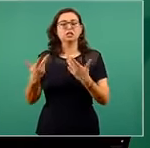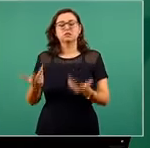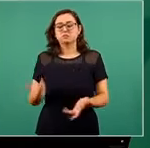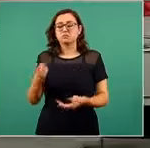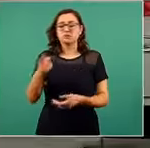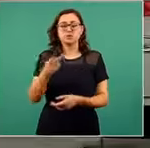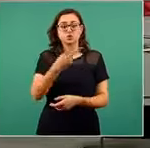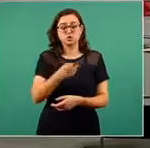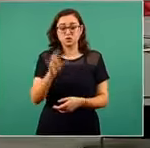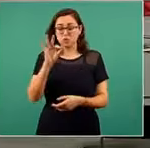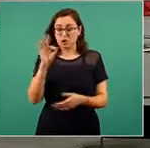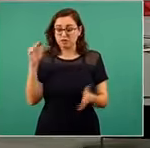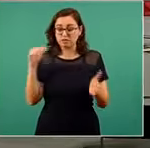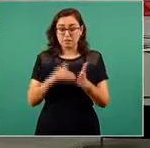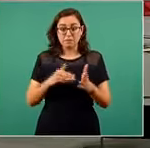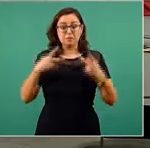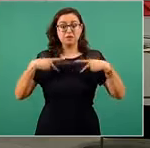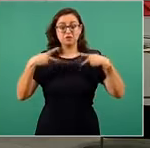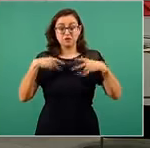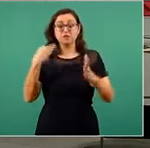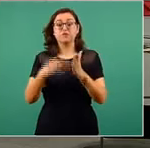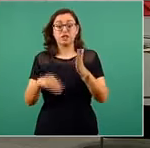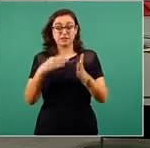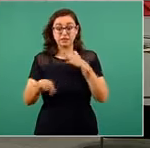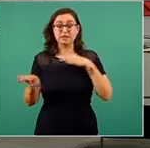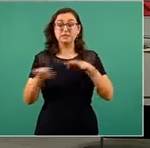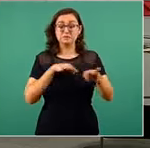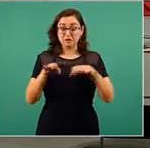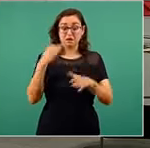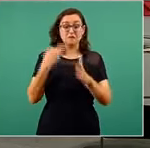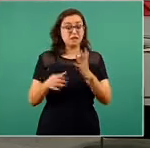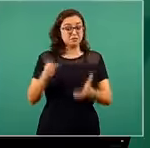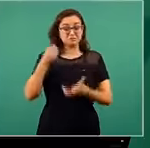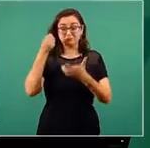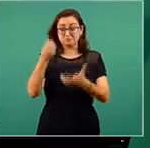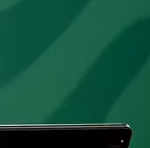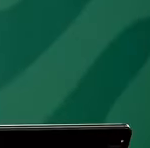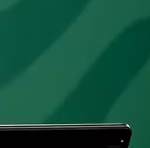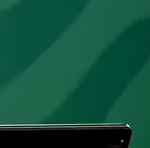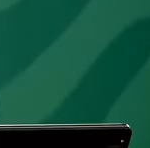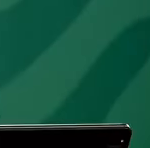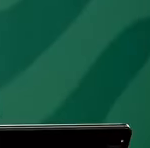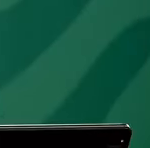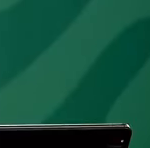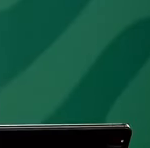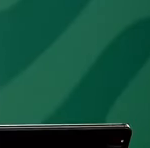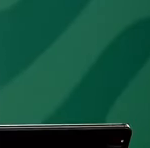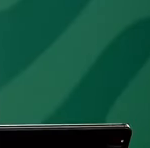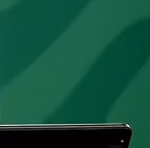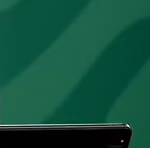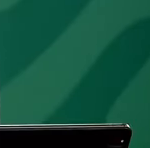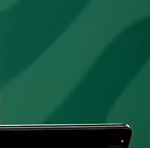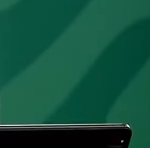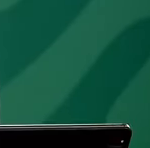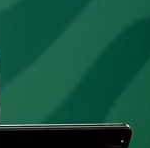mil personas trabajadoras de la salud, la falta de financiamiento, toda la corrupción y el desmantelamiento, etcétera,